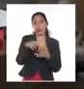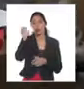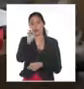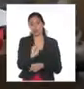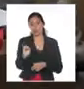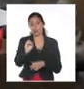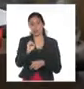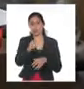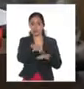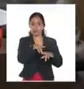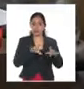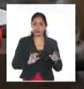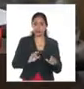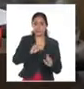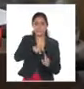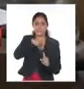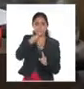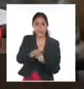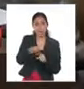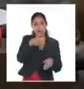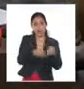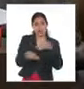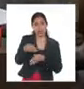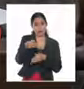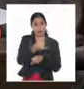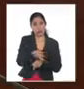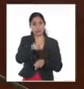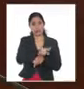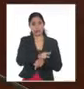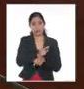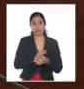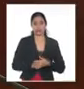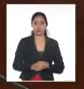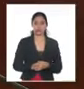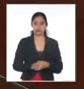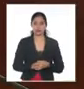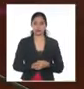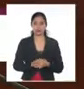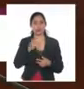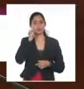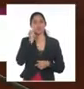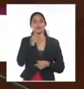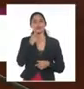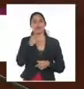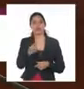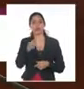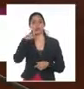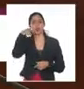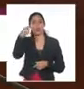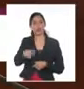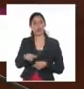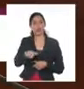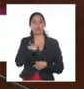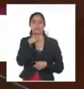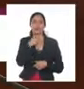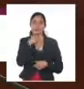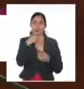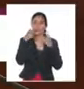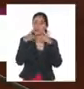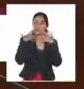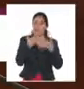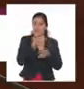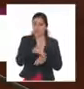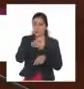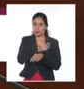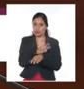real y adoptar decisiones de carácter preventivo. Desde el punto de vista del enfrentamiento jurídico penal, se mantienen las precisiones en